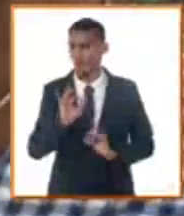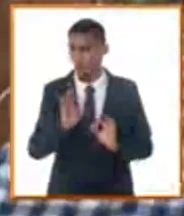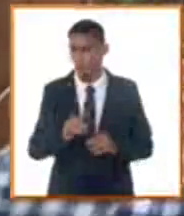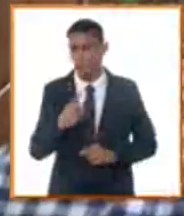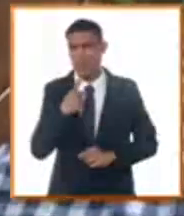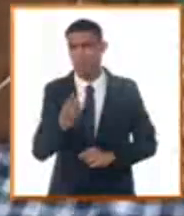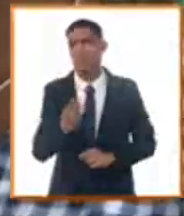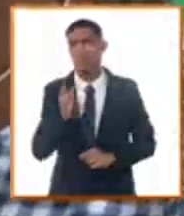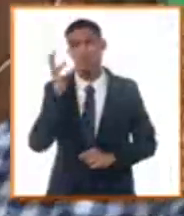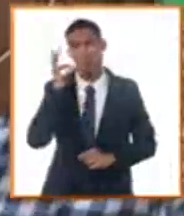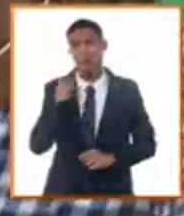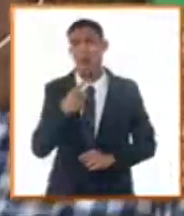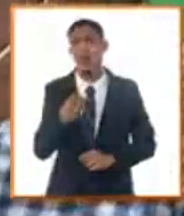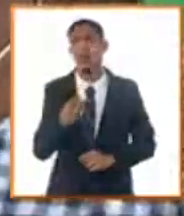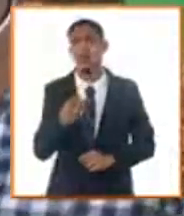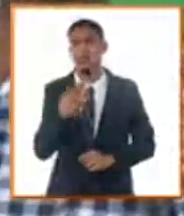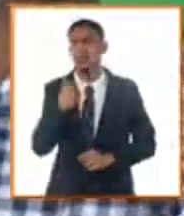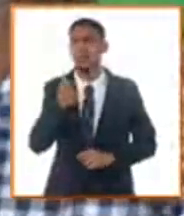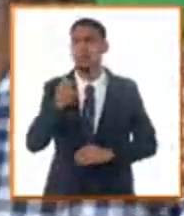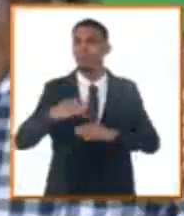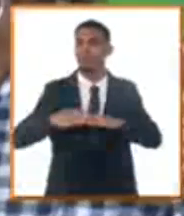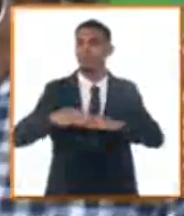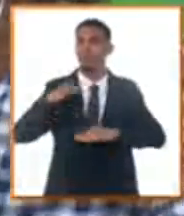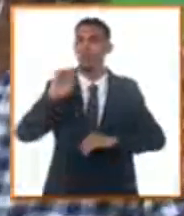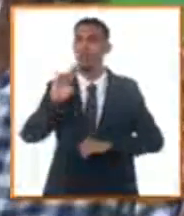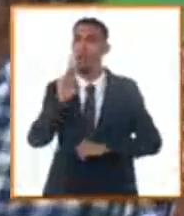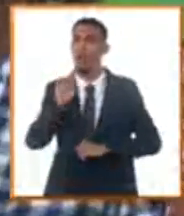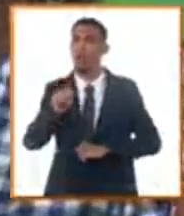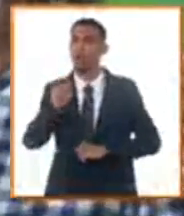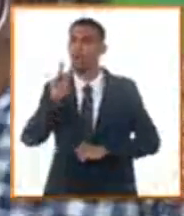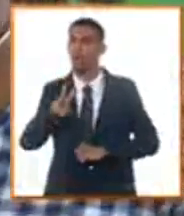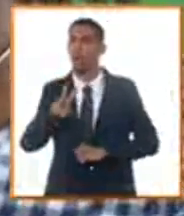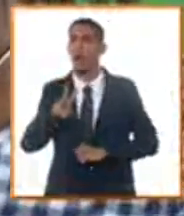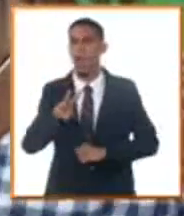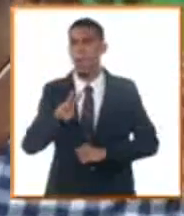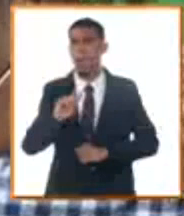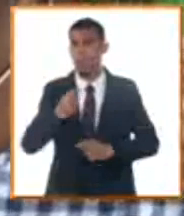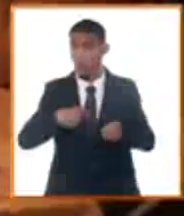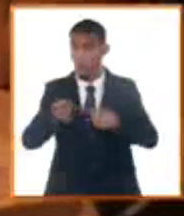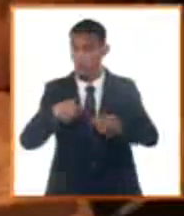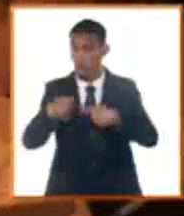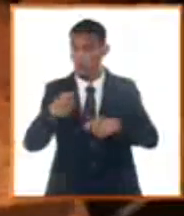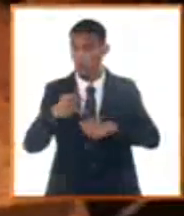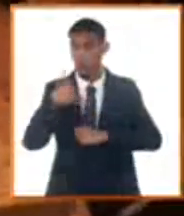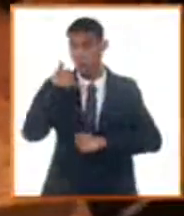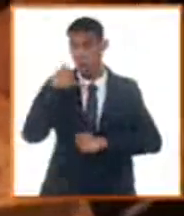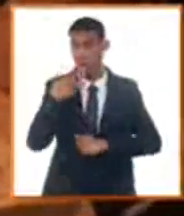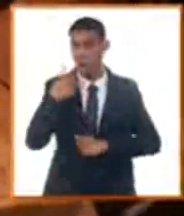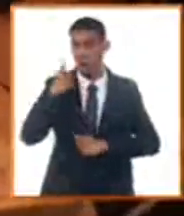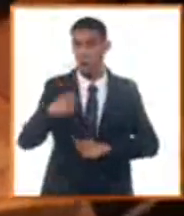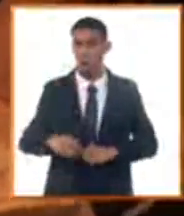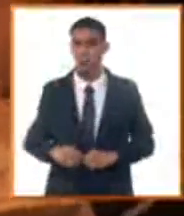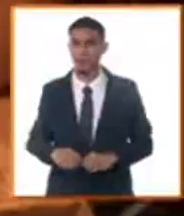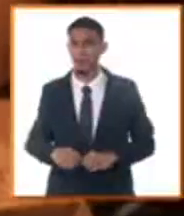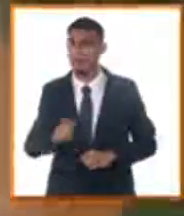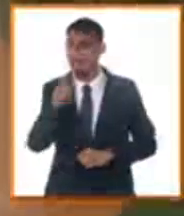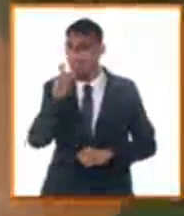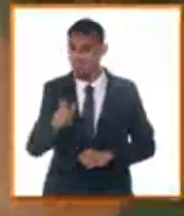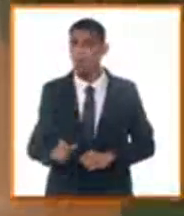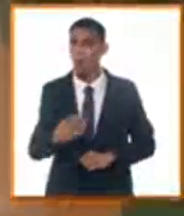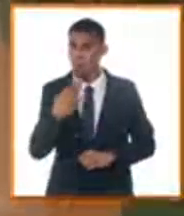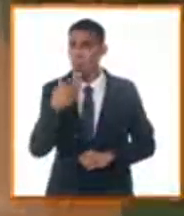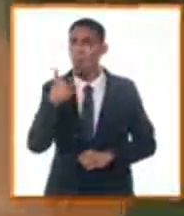todos los periódicamente. Es decir, que se están incrementando las ventas por canales electrónicos. Para los clientes ha sido una